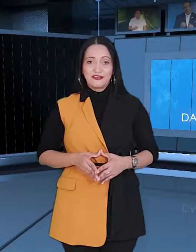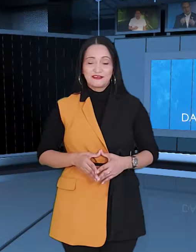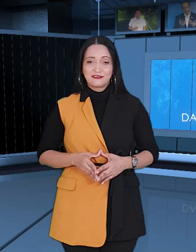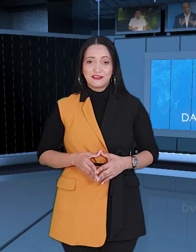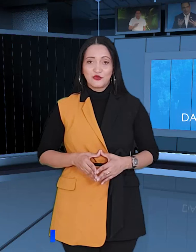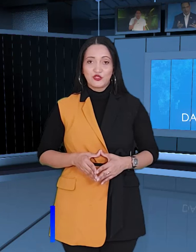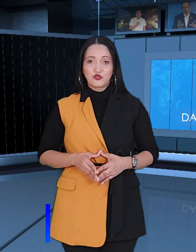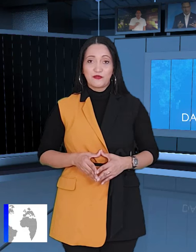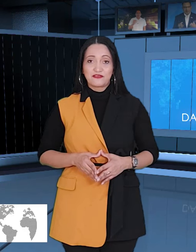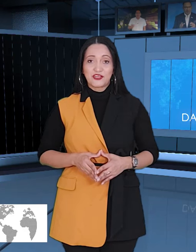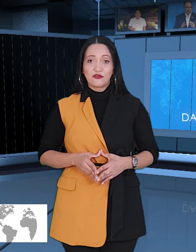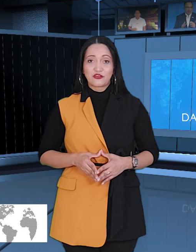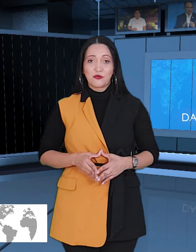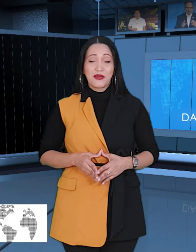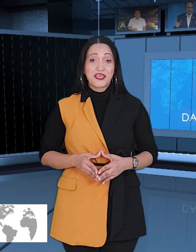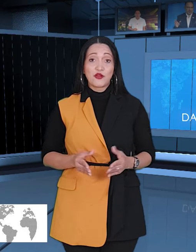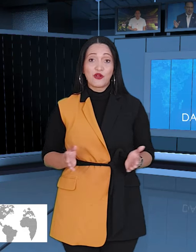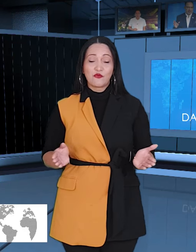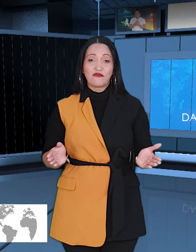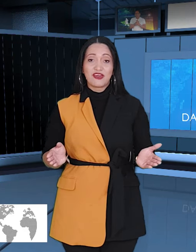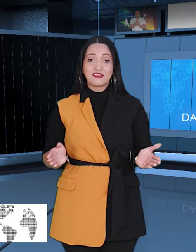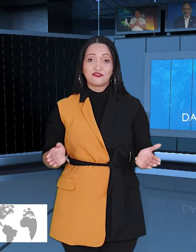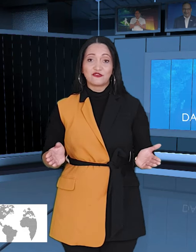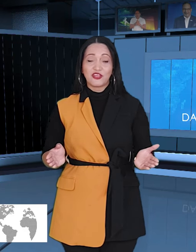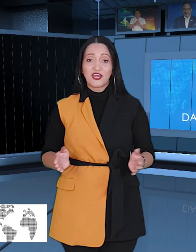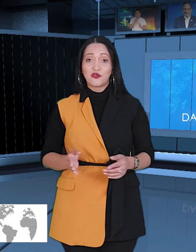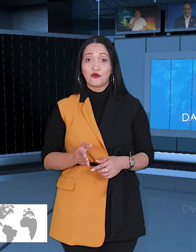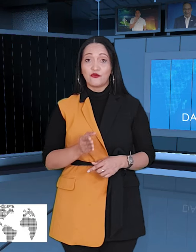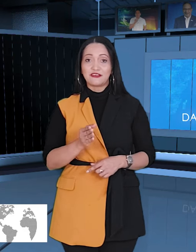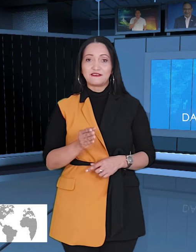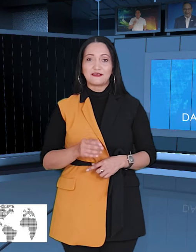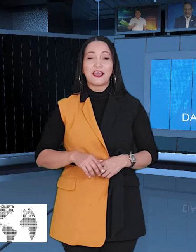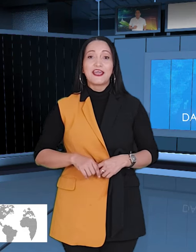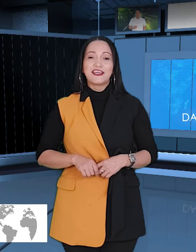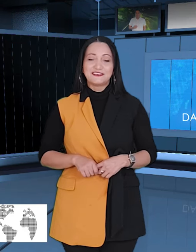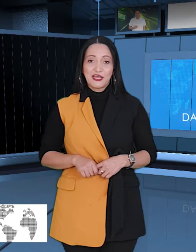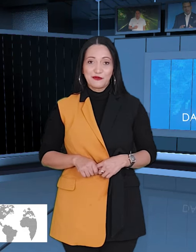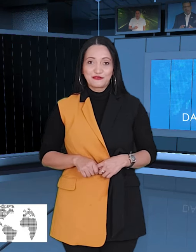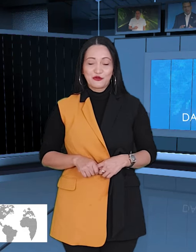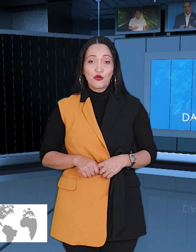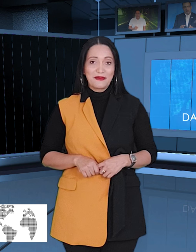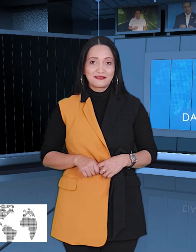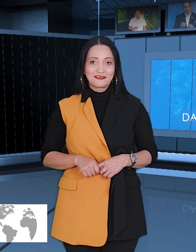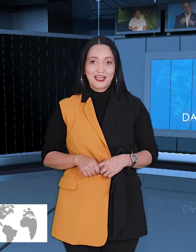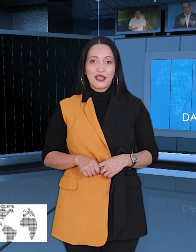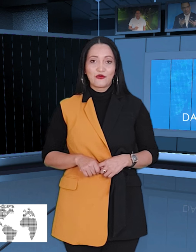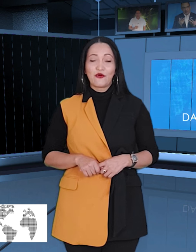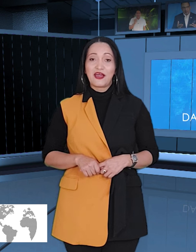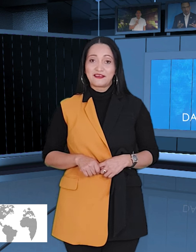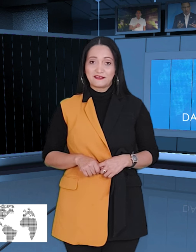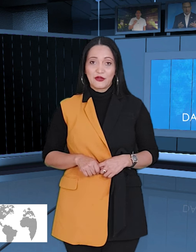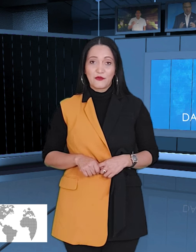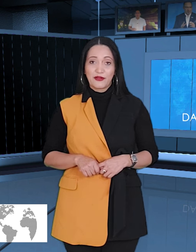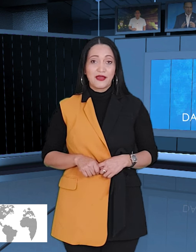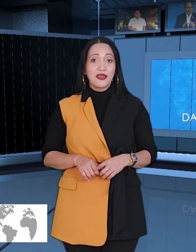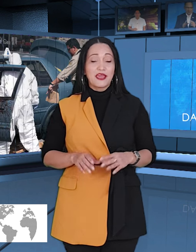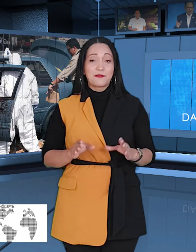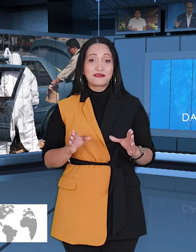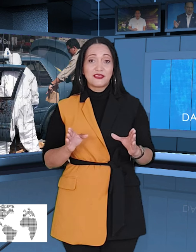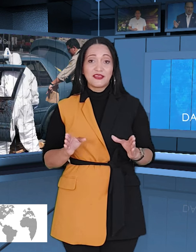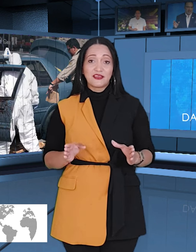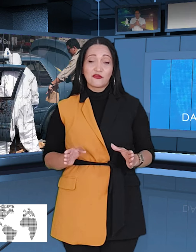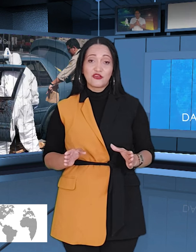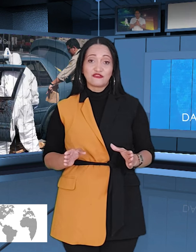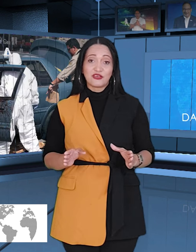Hola, ¿qué tal? Soy Iris Castillo. Es un placer que nos acompañen en una nueva edición de Darío Noticias. Iniciamos con lo más destacado a esta hora.